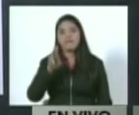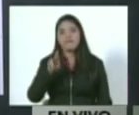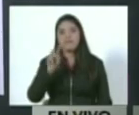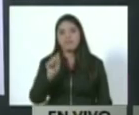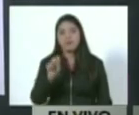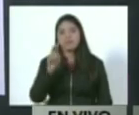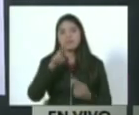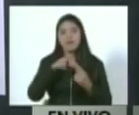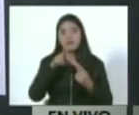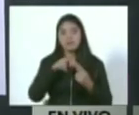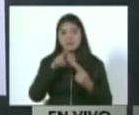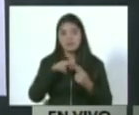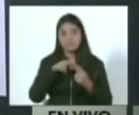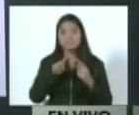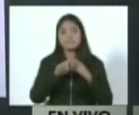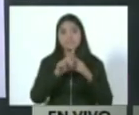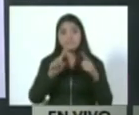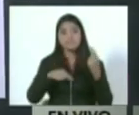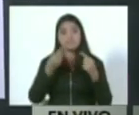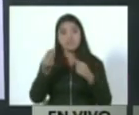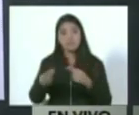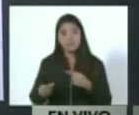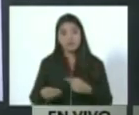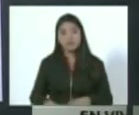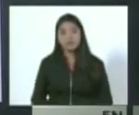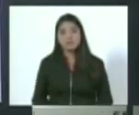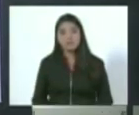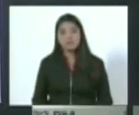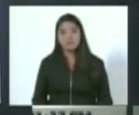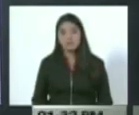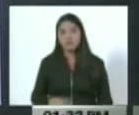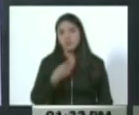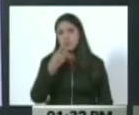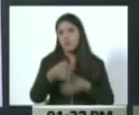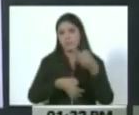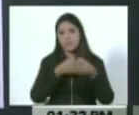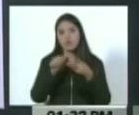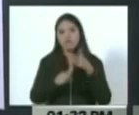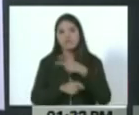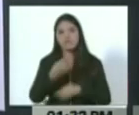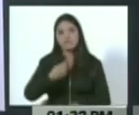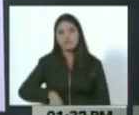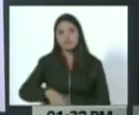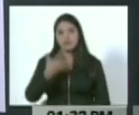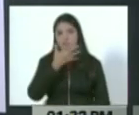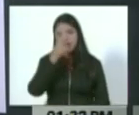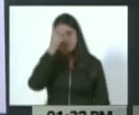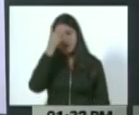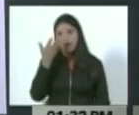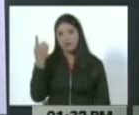y simultáneamente, tal como lo dijo igualmente el vicepresidente de la República ayer,